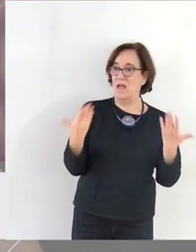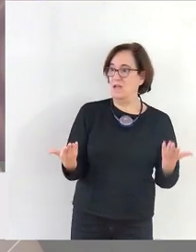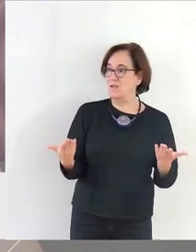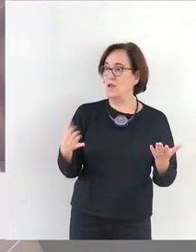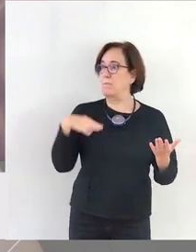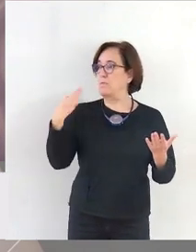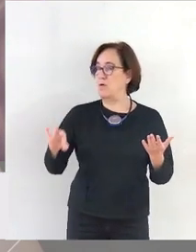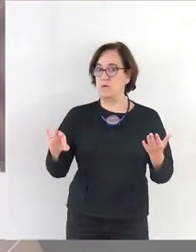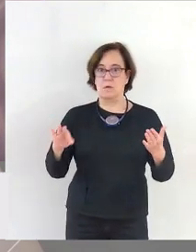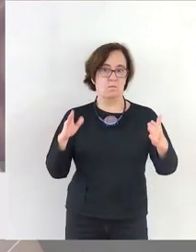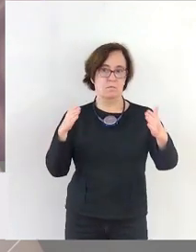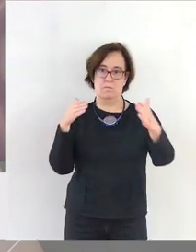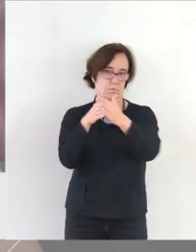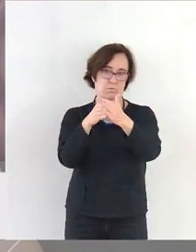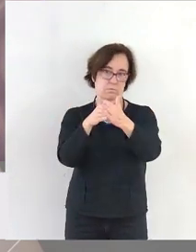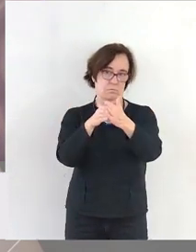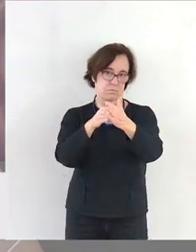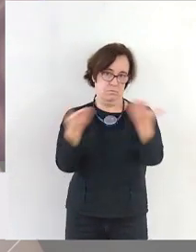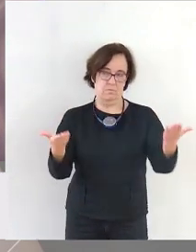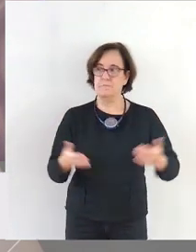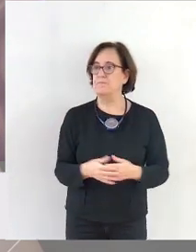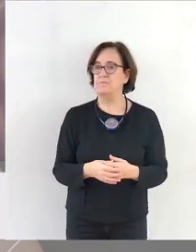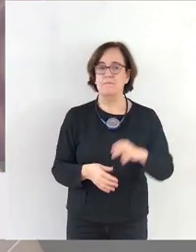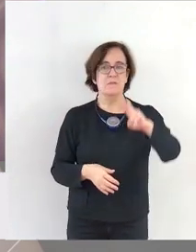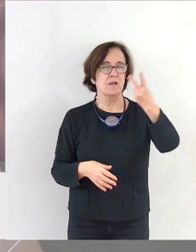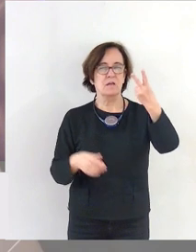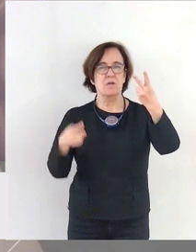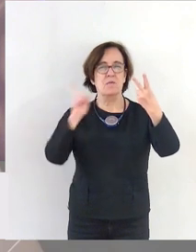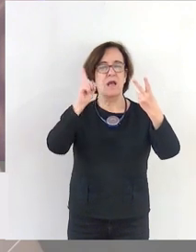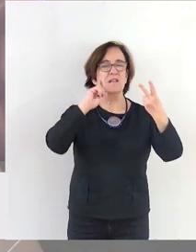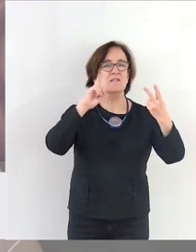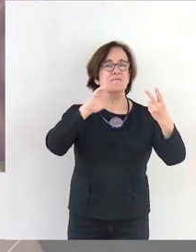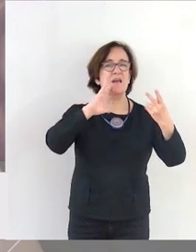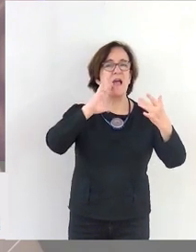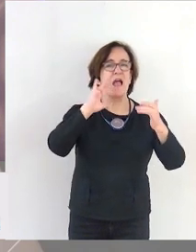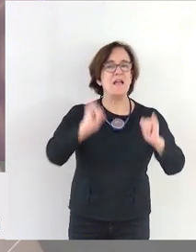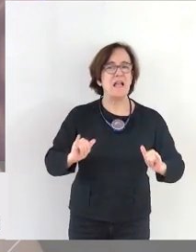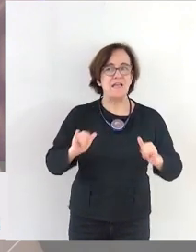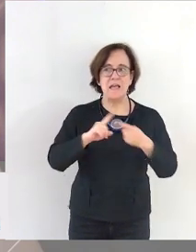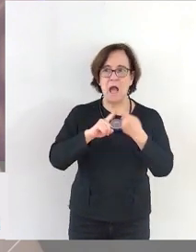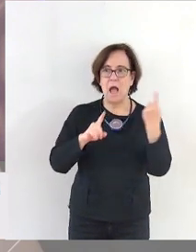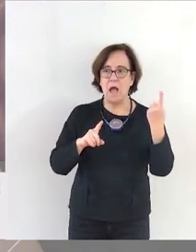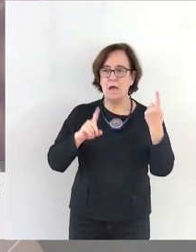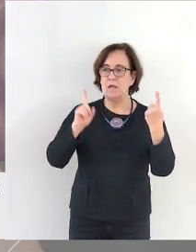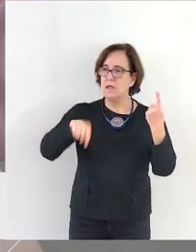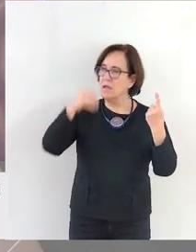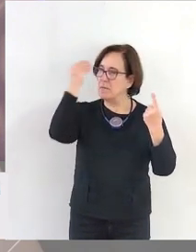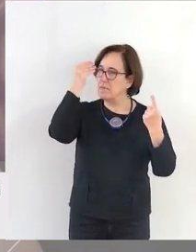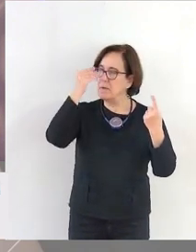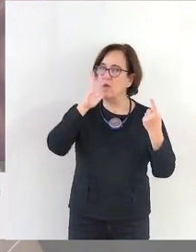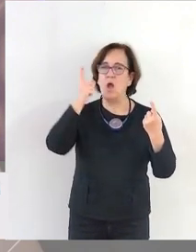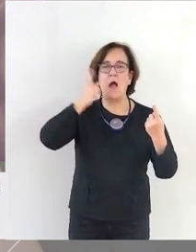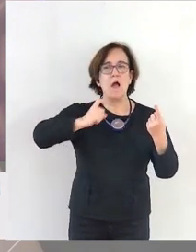posibilidad de que colapse el asunto en segundo lugar que una cosa es la energía y otra cosa que yo creo que tenemos que